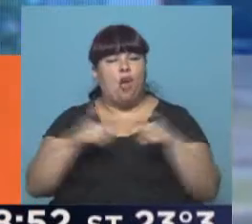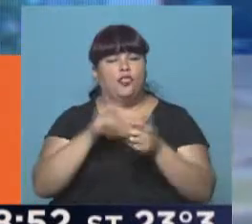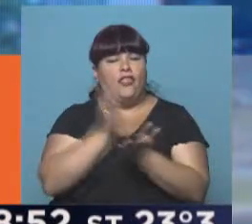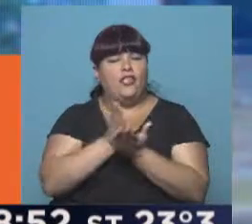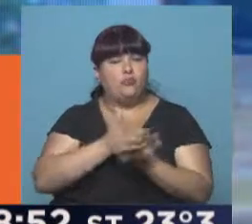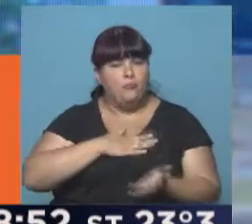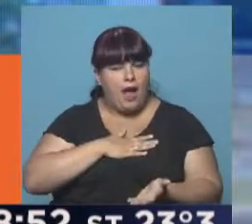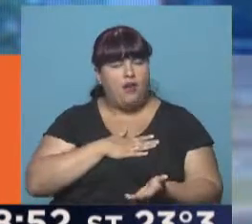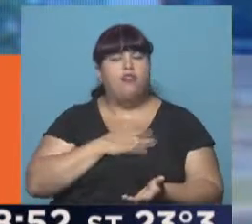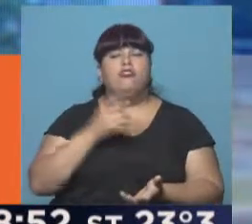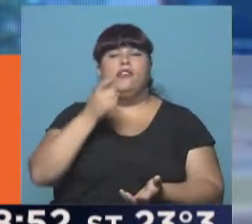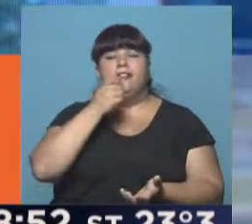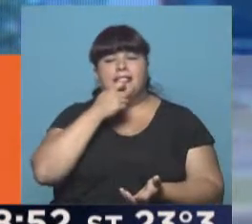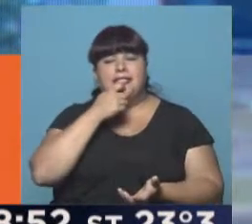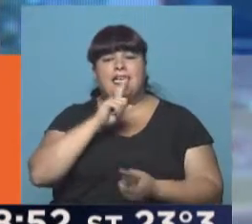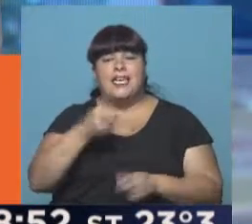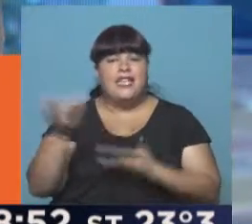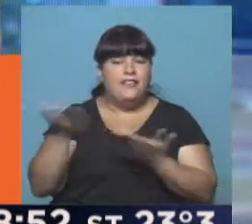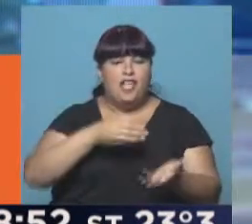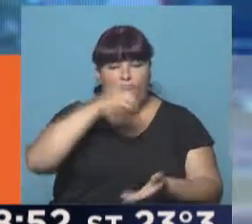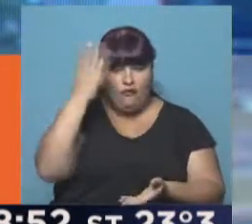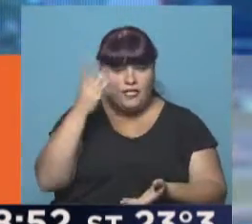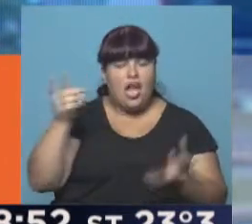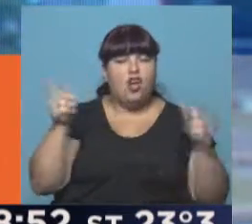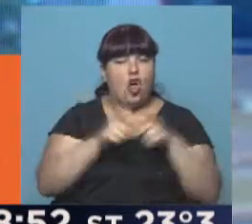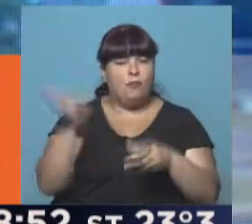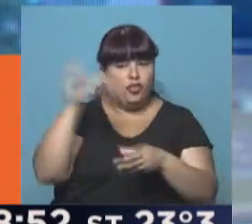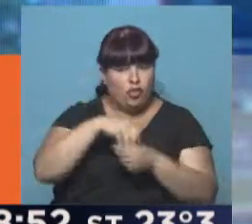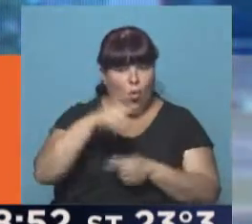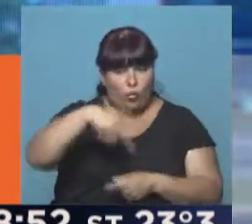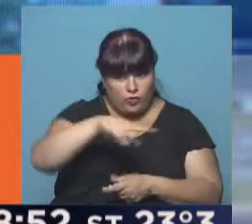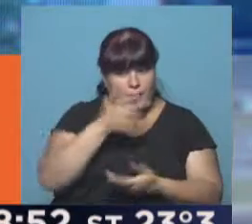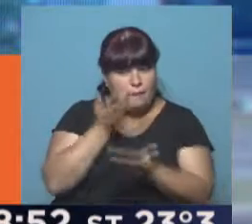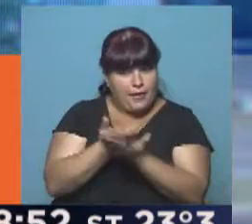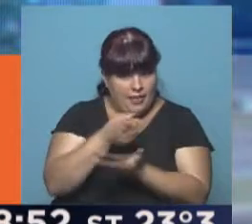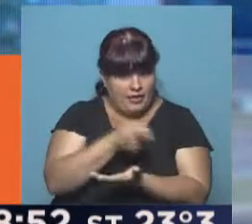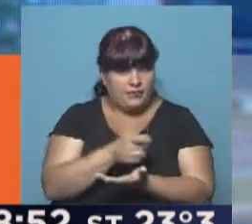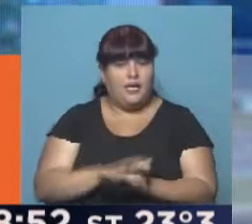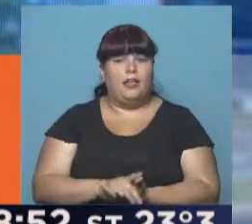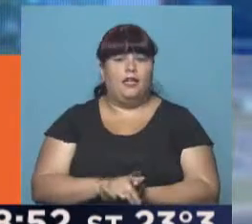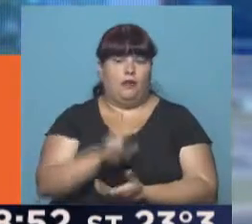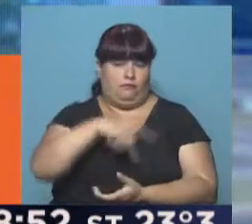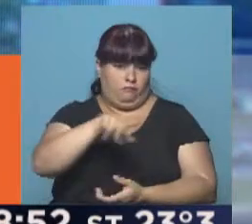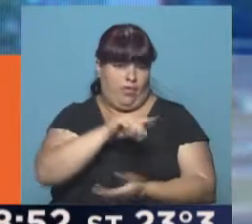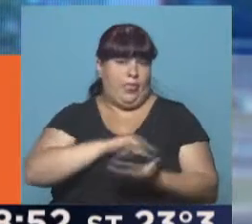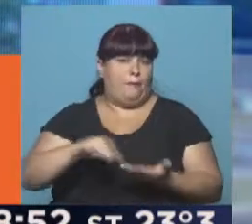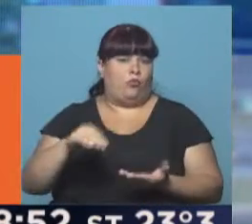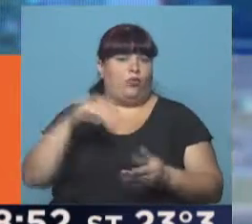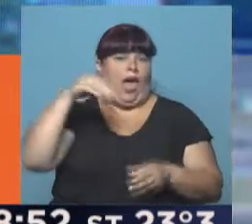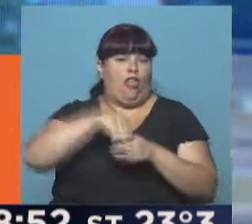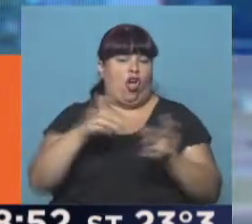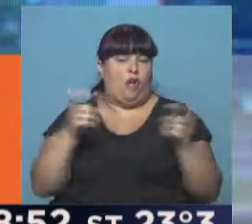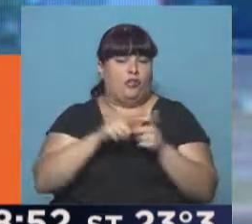de derechos humanos si van a invitar formalmente a esta comisión ustedes lo han planteado usted como diputado integrante